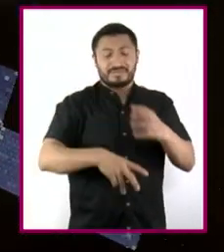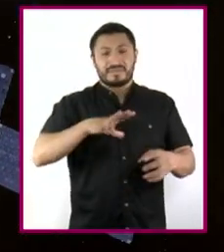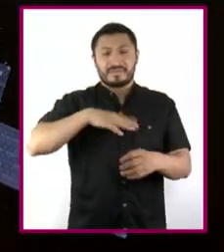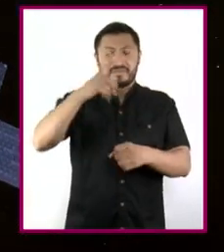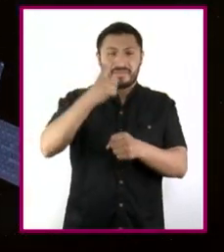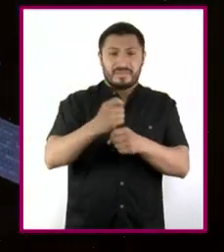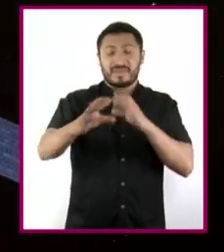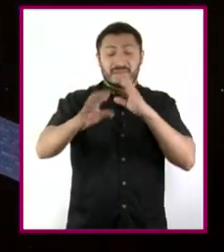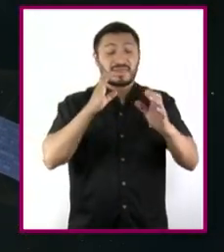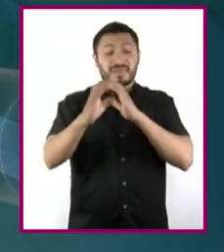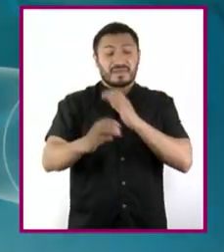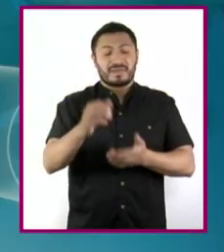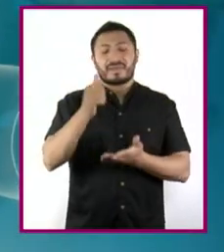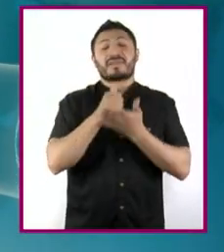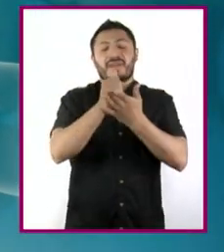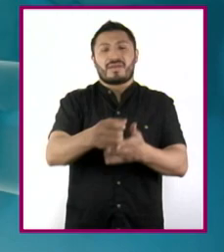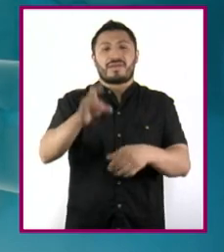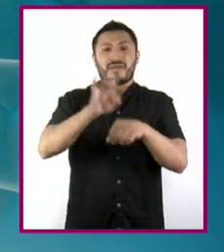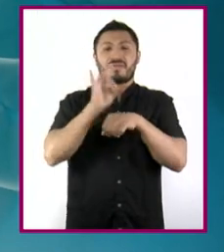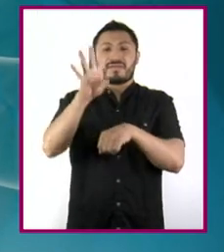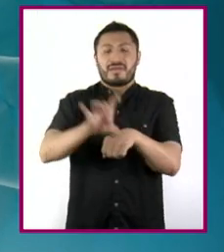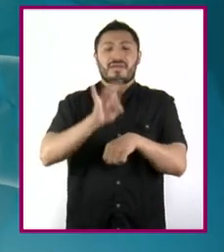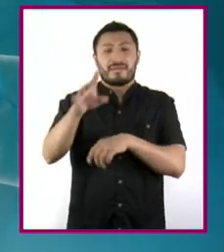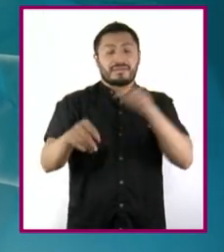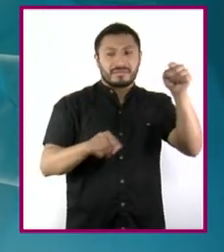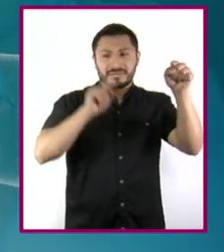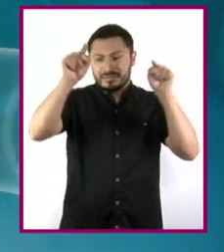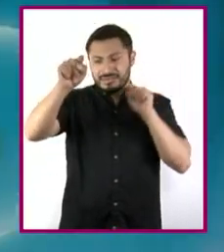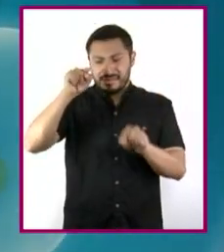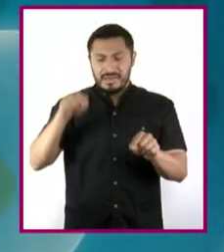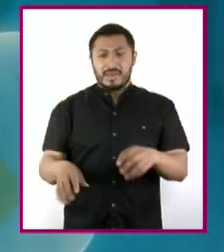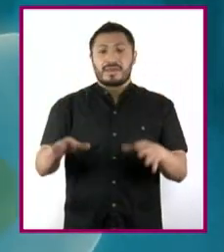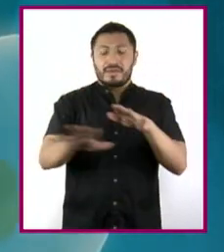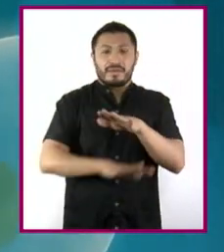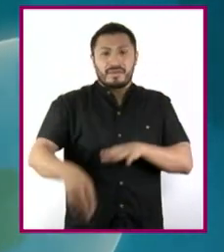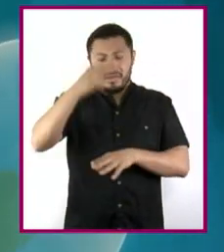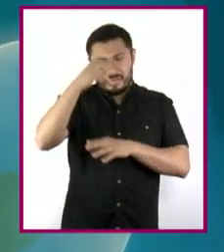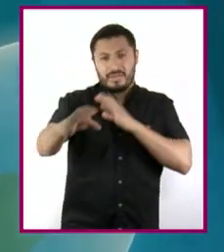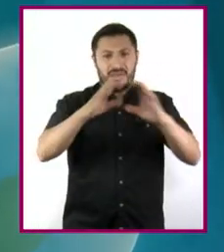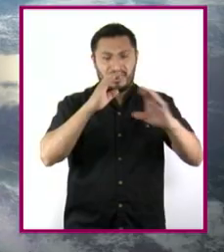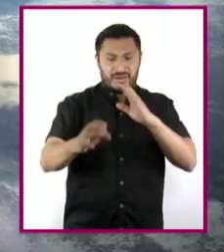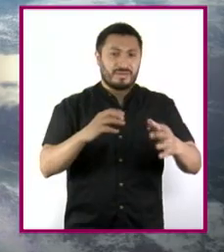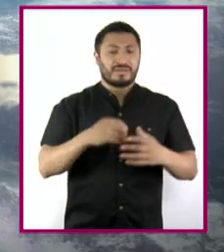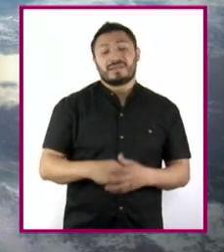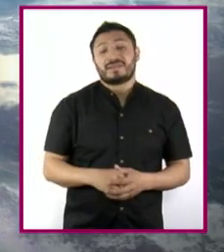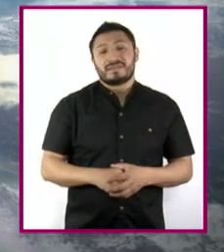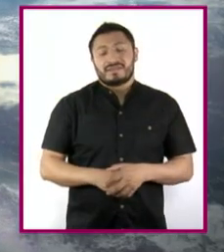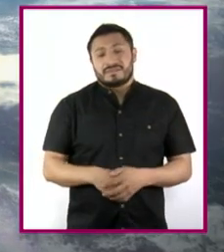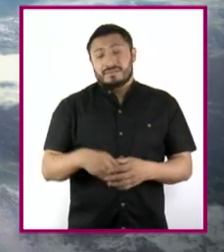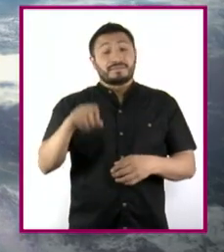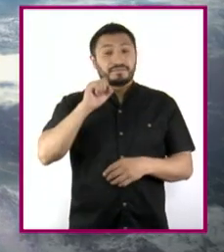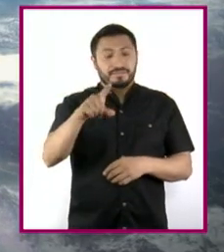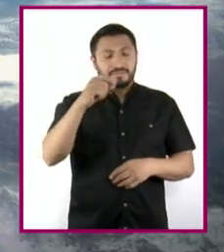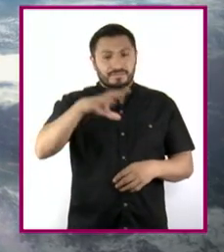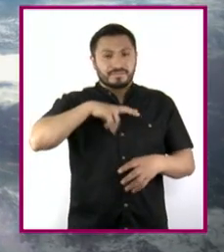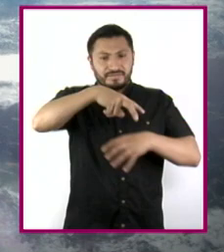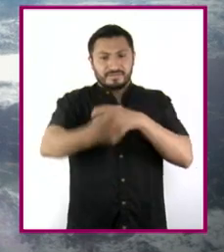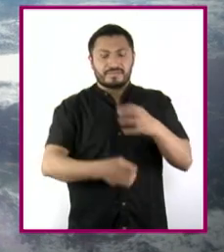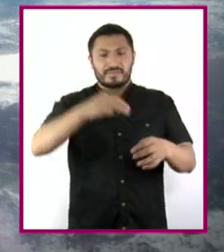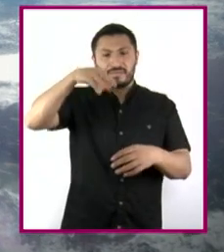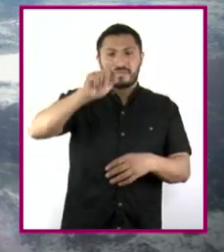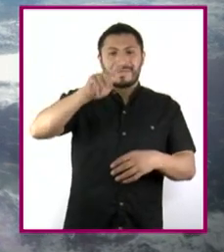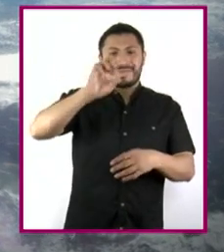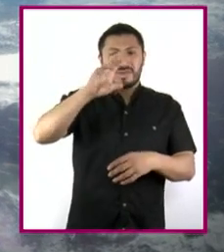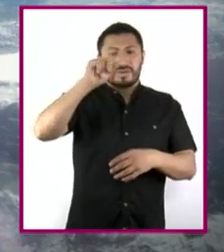de comunicación, que ayudan a transmitir señales de un punto a otro y que son indispensables para las telecomunicaciones. Por otro lado, los satélites meteorológicos